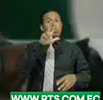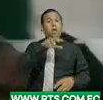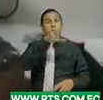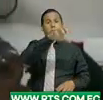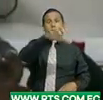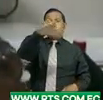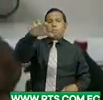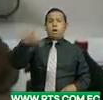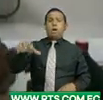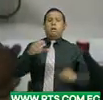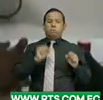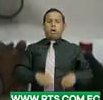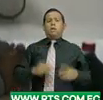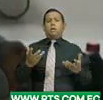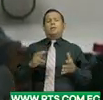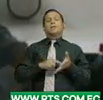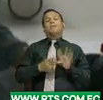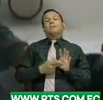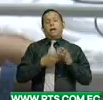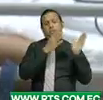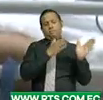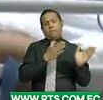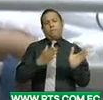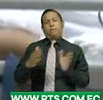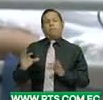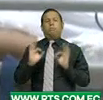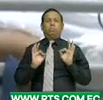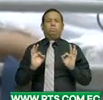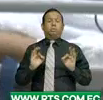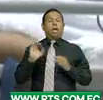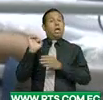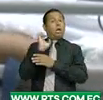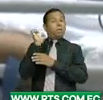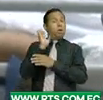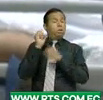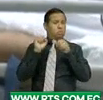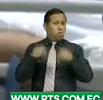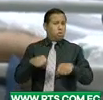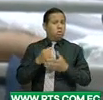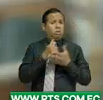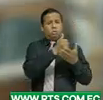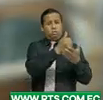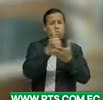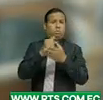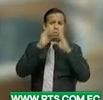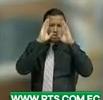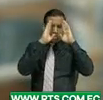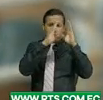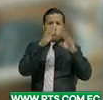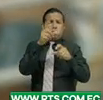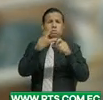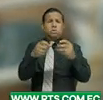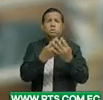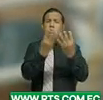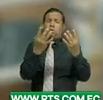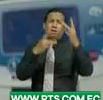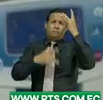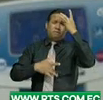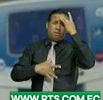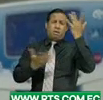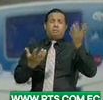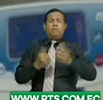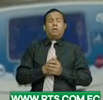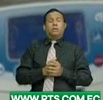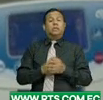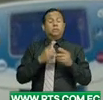muestras. Una mejor organización que permite que emergencia cumpla con su rol principal, atender personas emergentes. En este